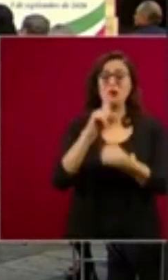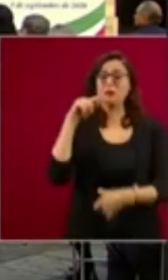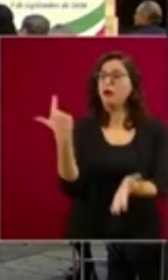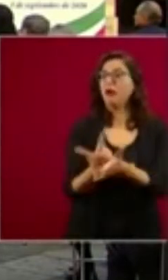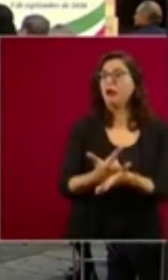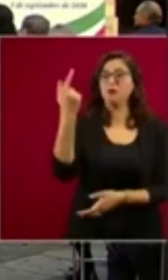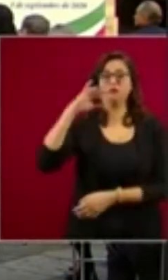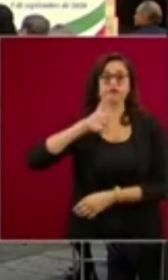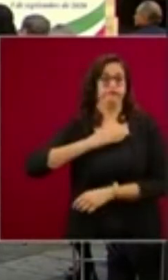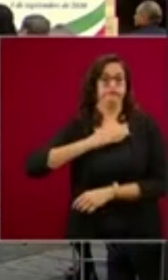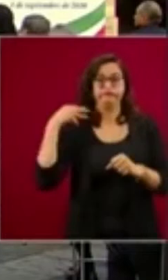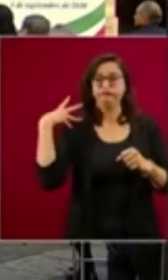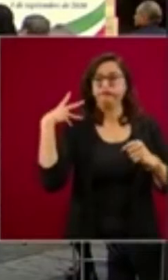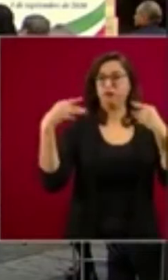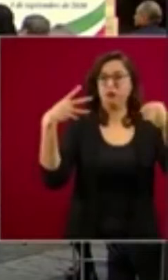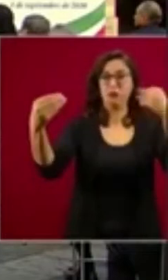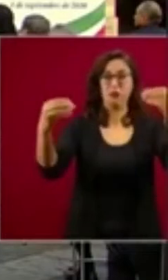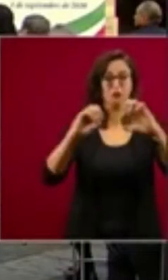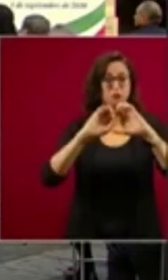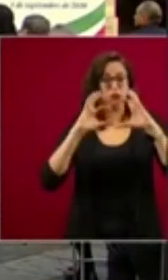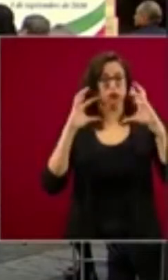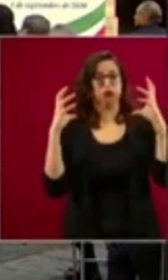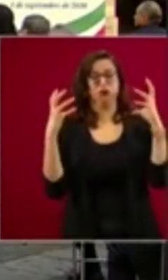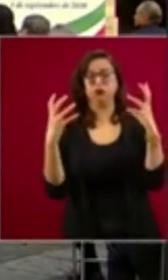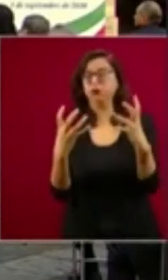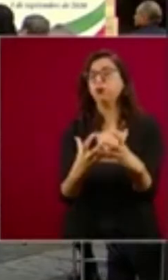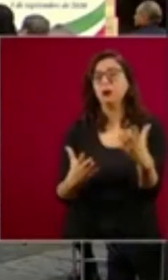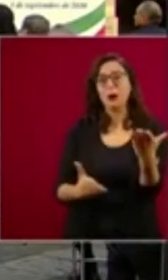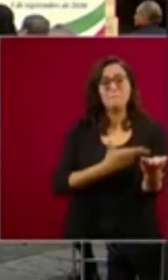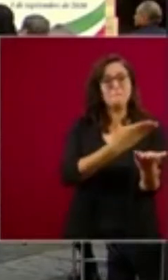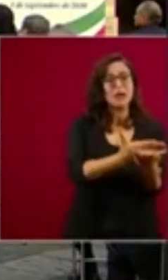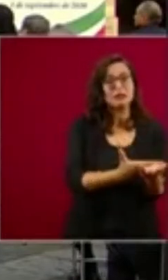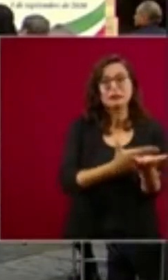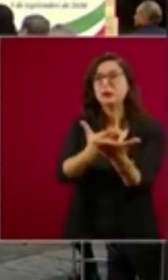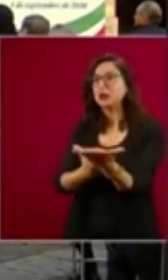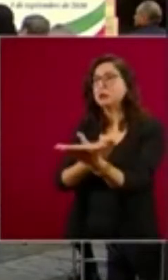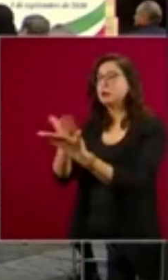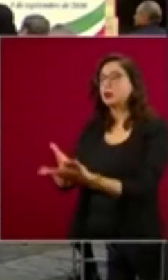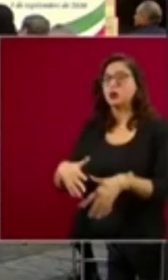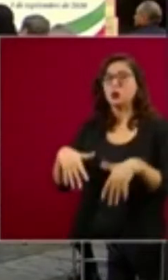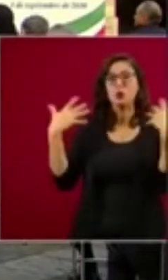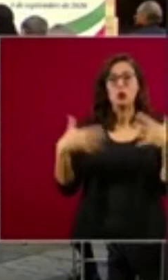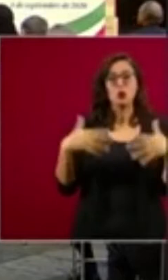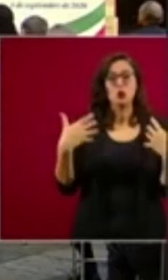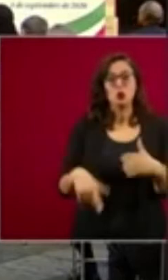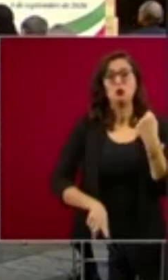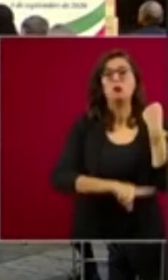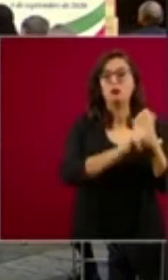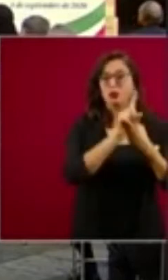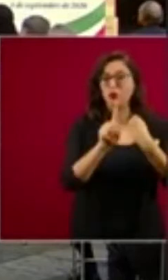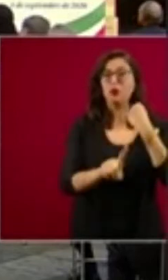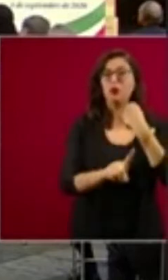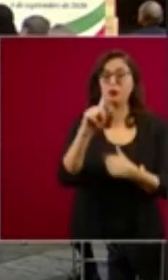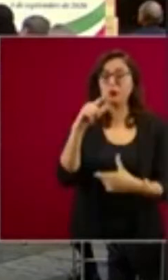de decisiones va a ser un reto que tengamos todos los que le apostamos a la democracia. En un país donde se